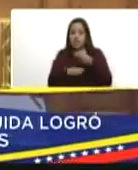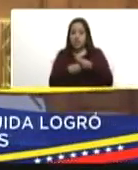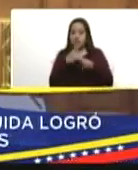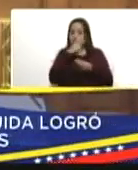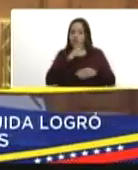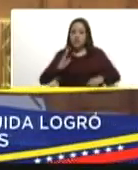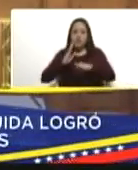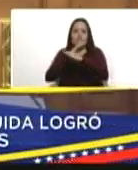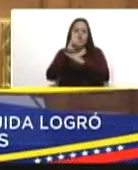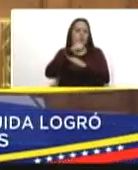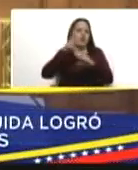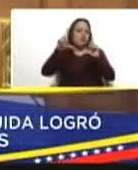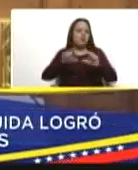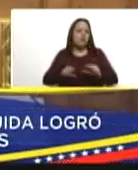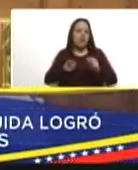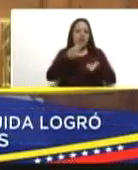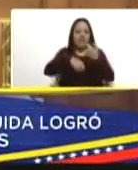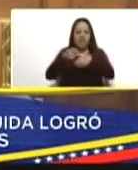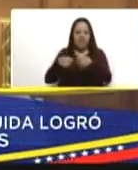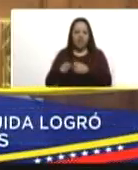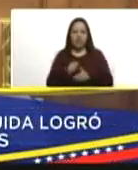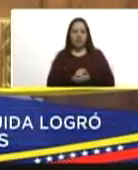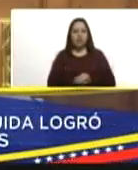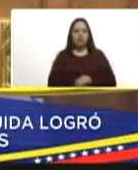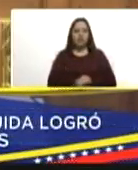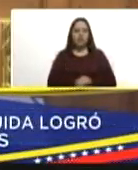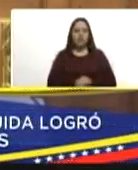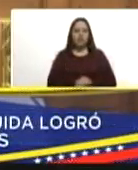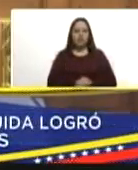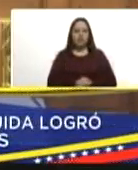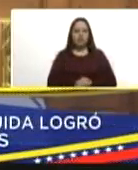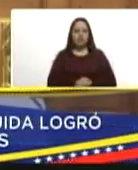en sus ventas